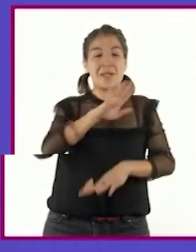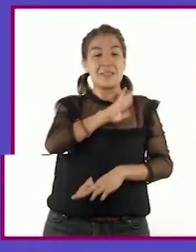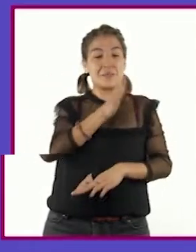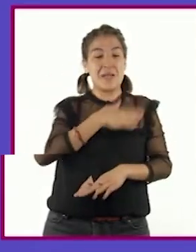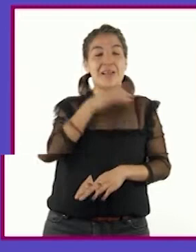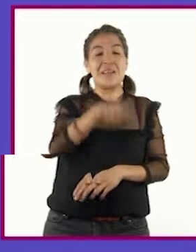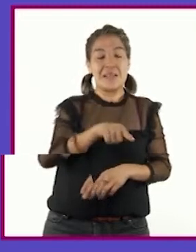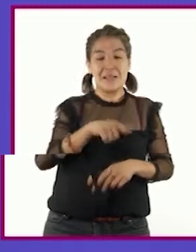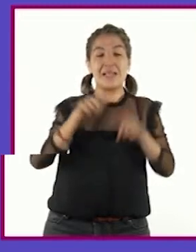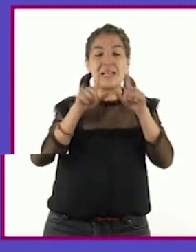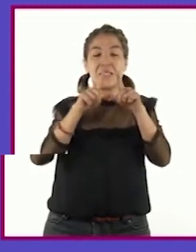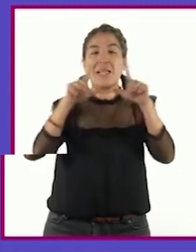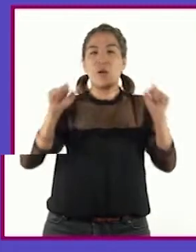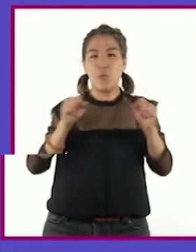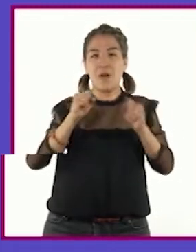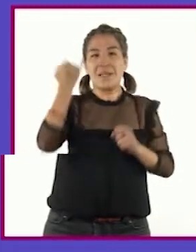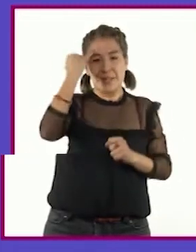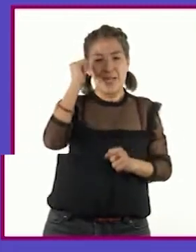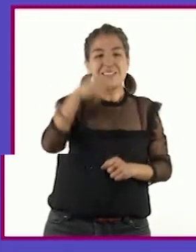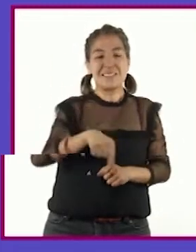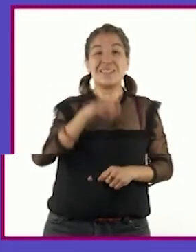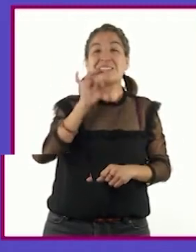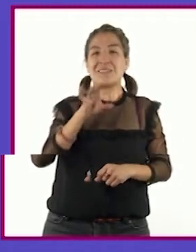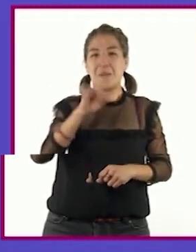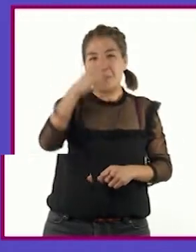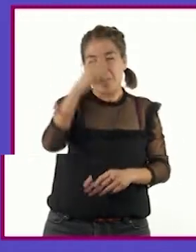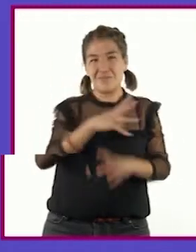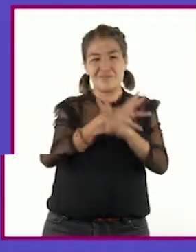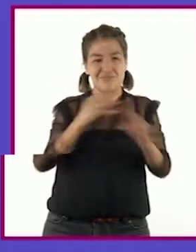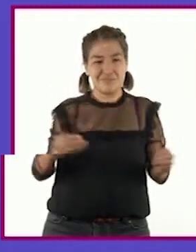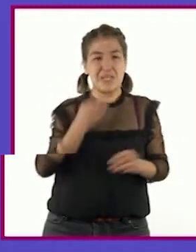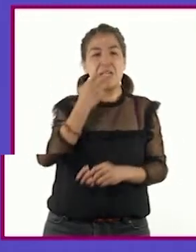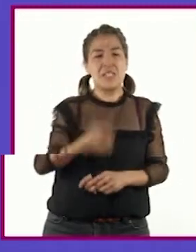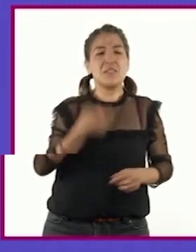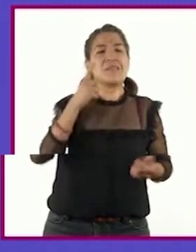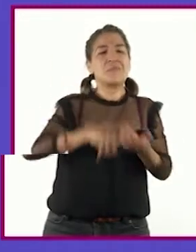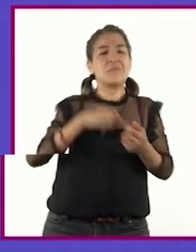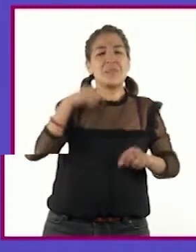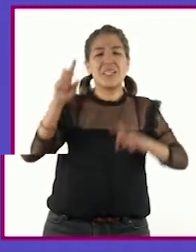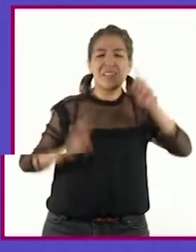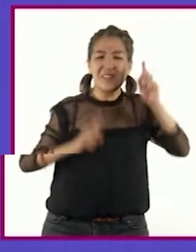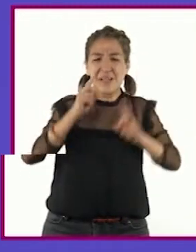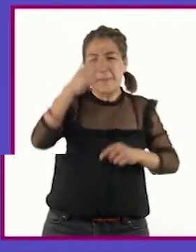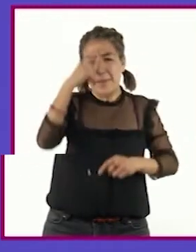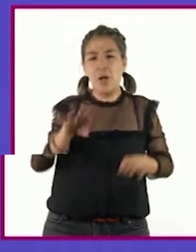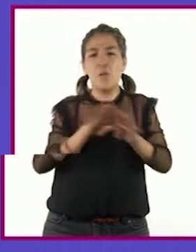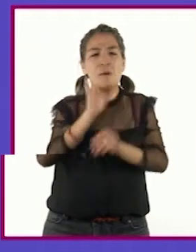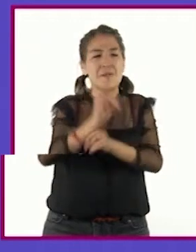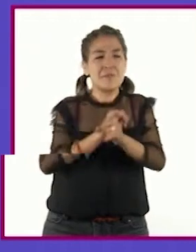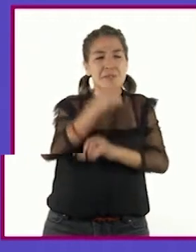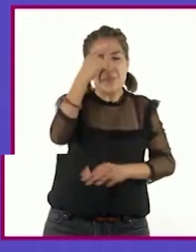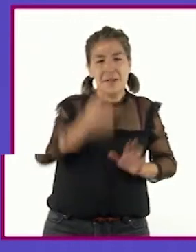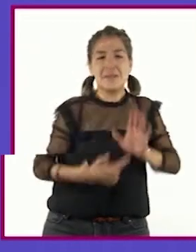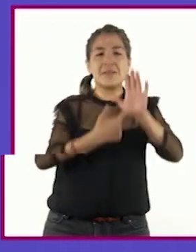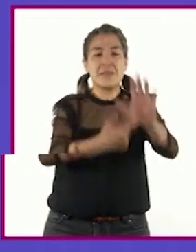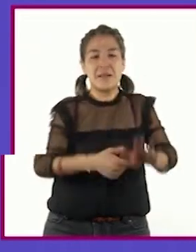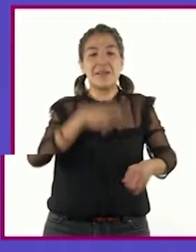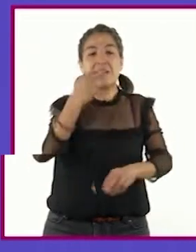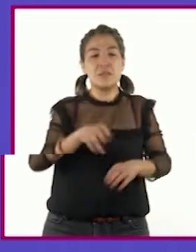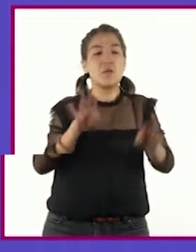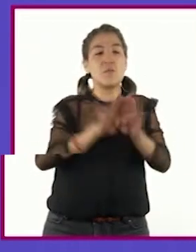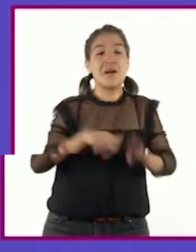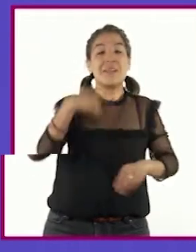peligro de desaparición. Me di a la tarea de investigar sobre el tema, solo que no sé cómo lo voy a presentar, ya que es la primera vez que me